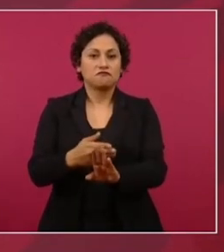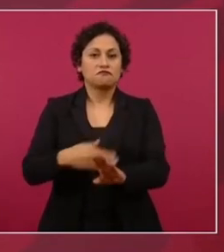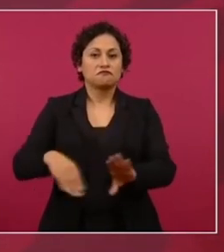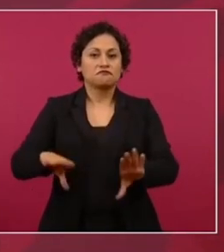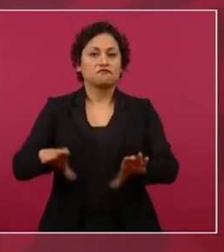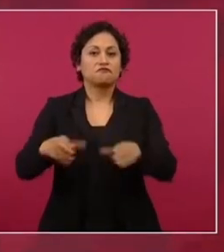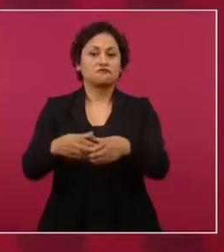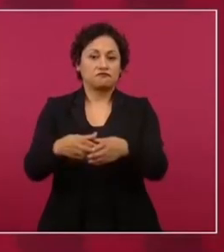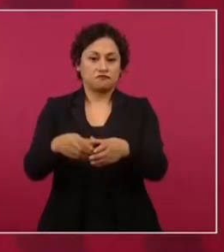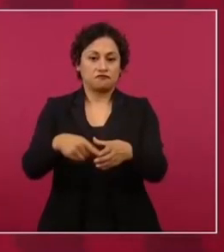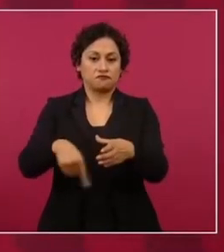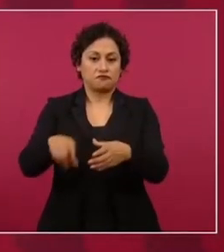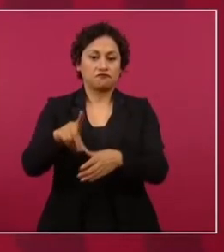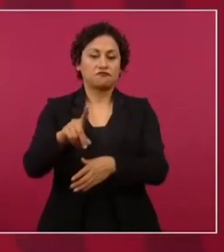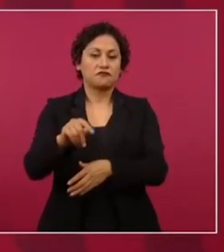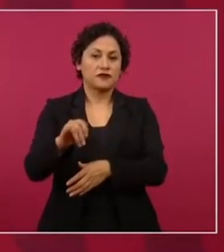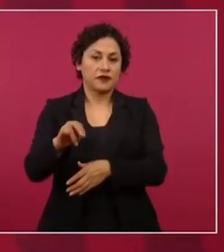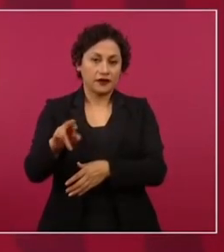que